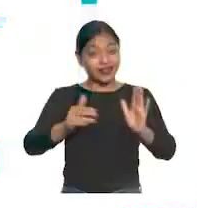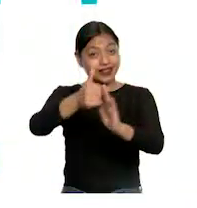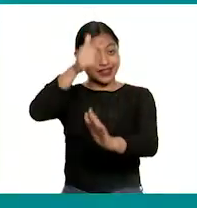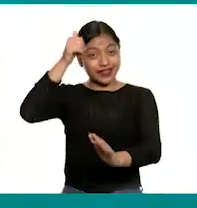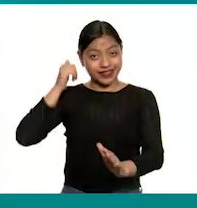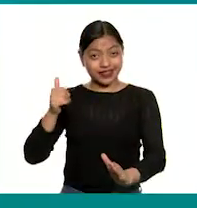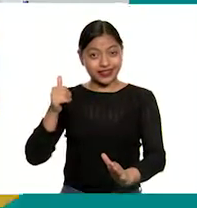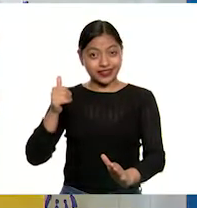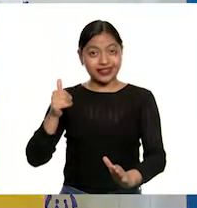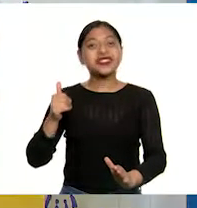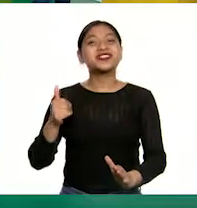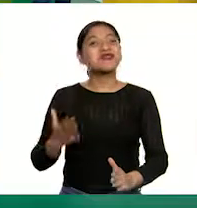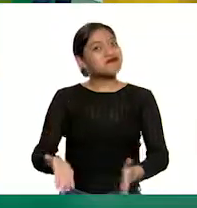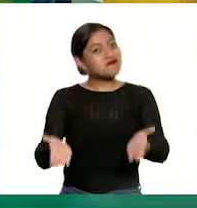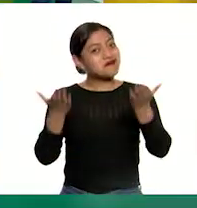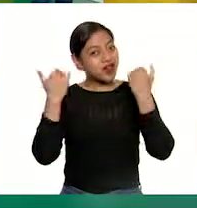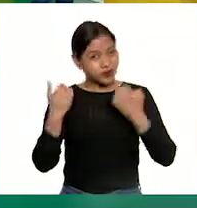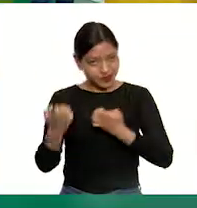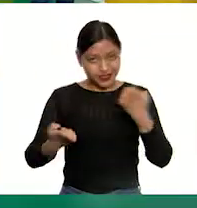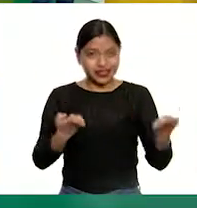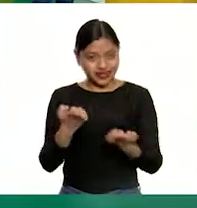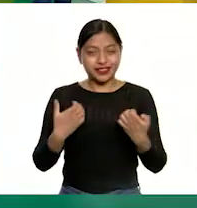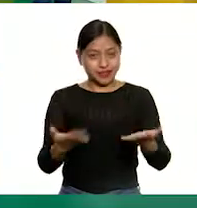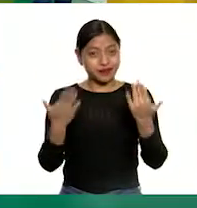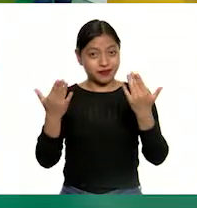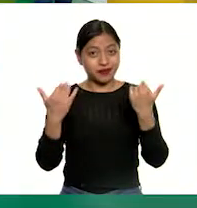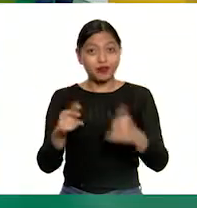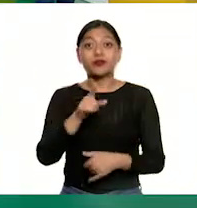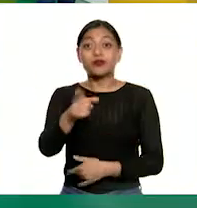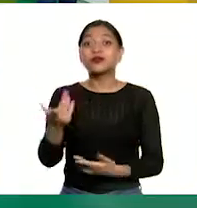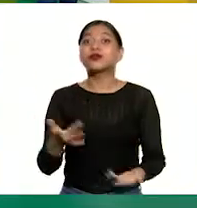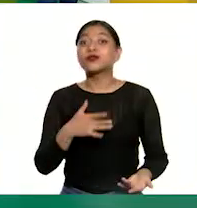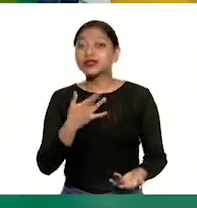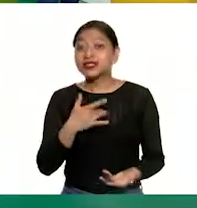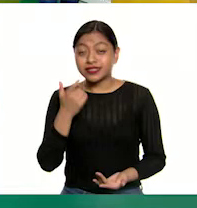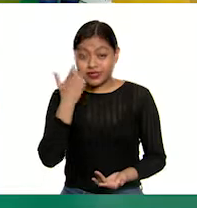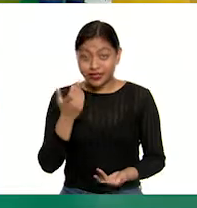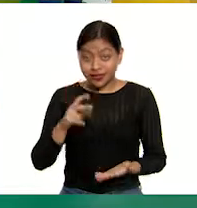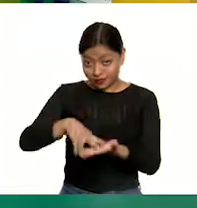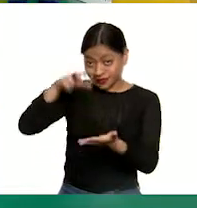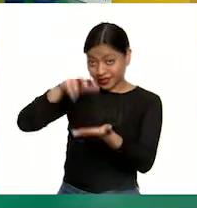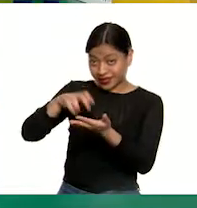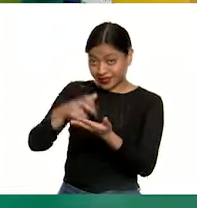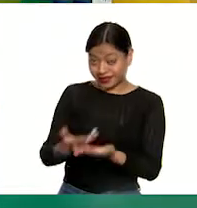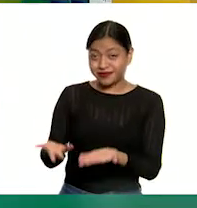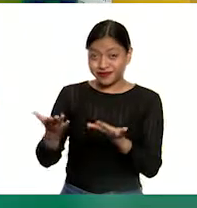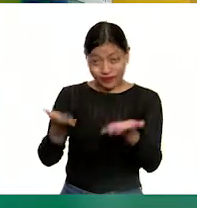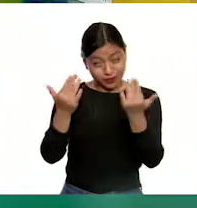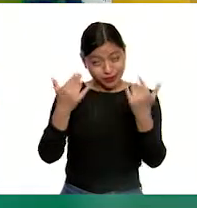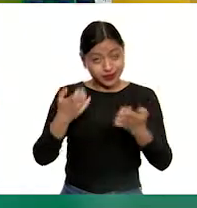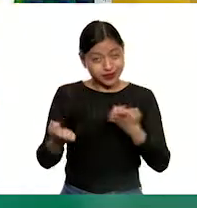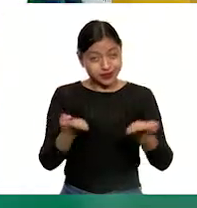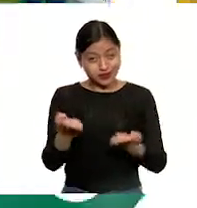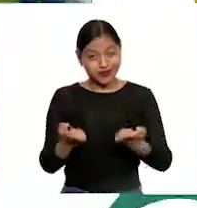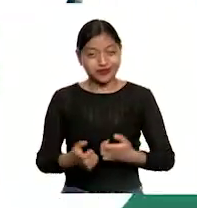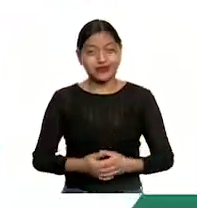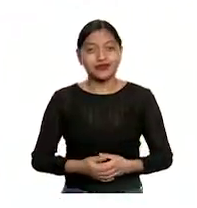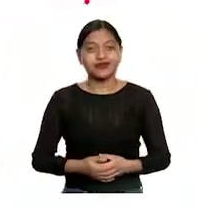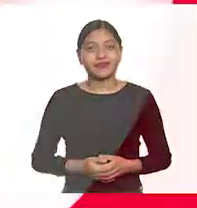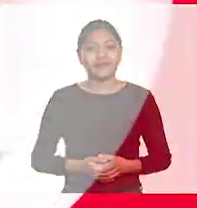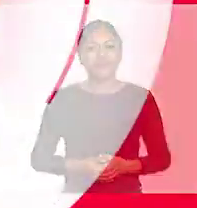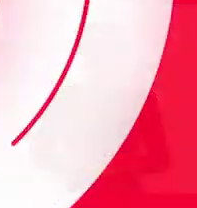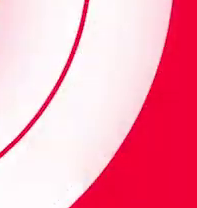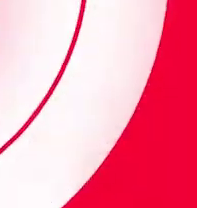Pero antes vamos a movernos. ¿Y qué te parece si hacemos unos brinquitos? Brincamos de lado a lado. Eso, de lado a lado.